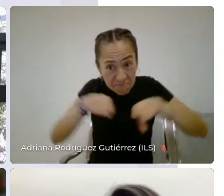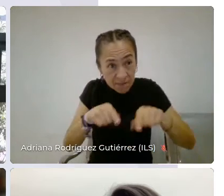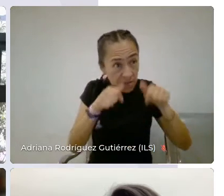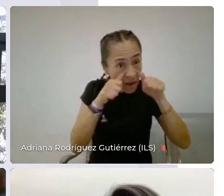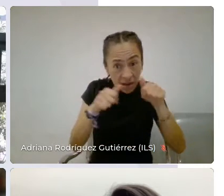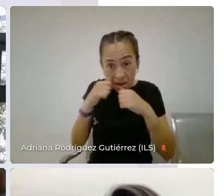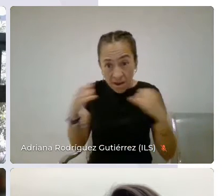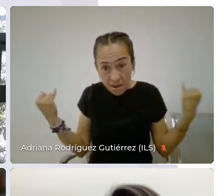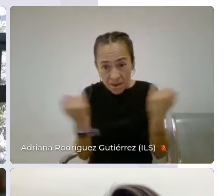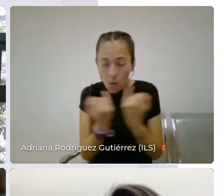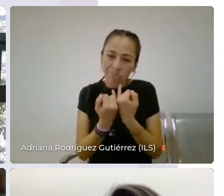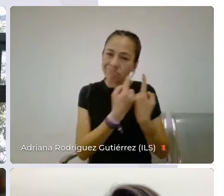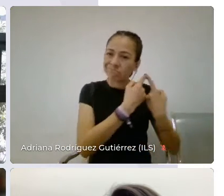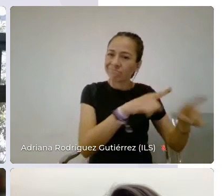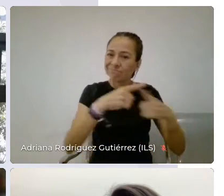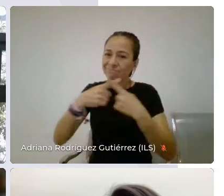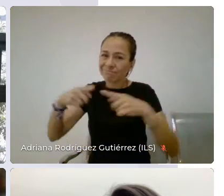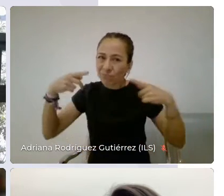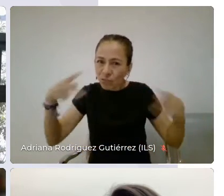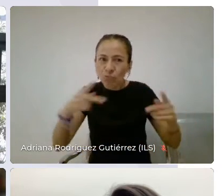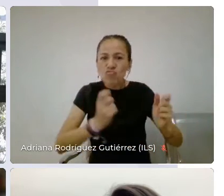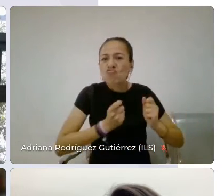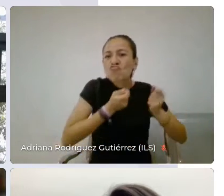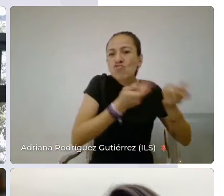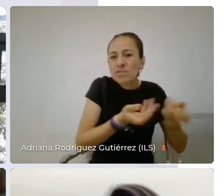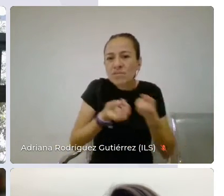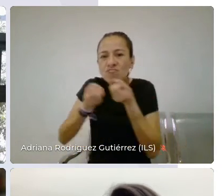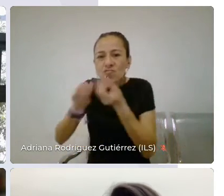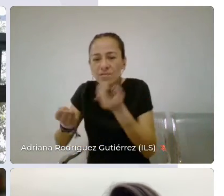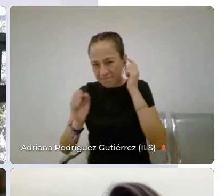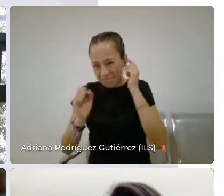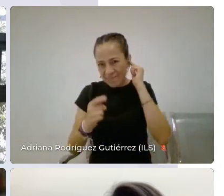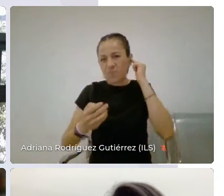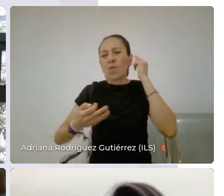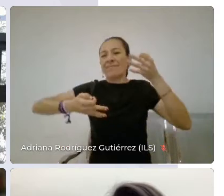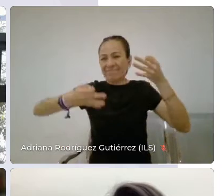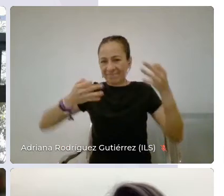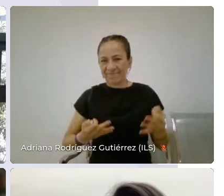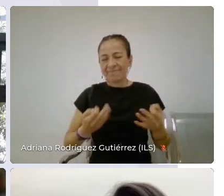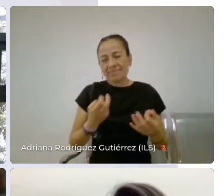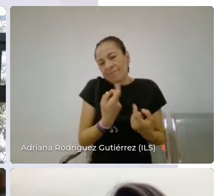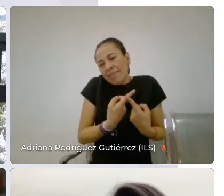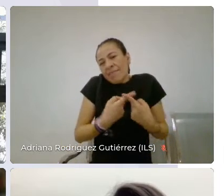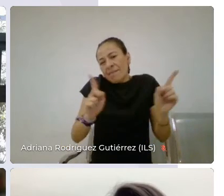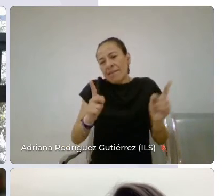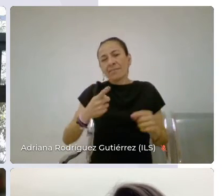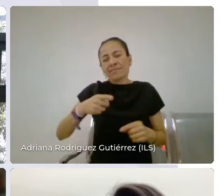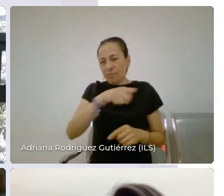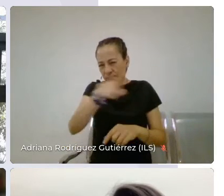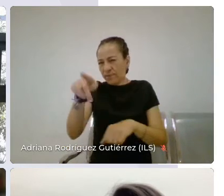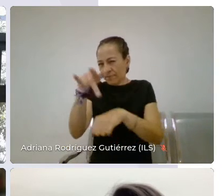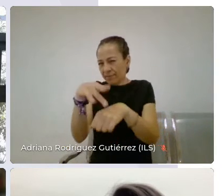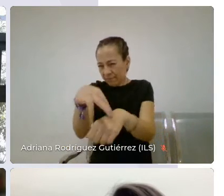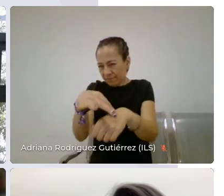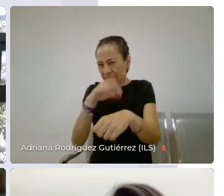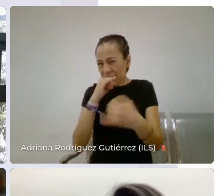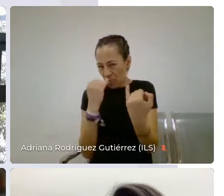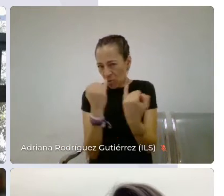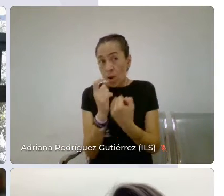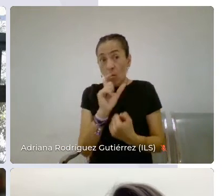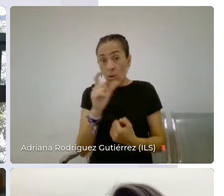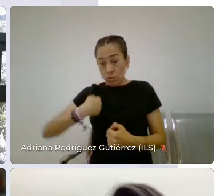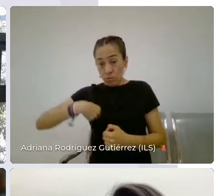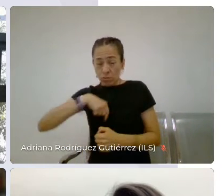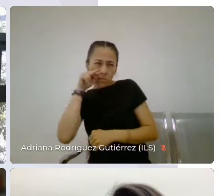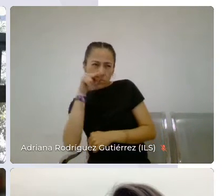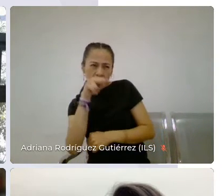mucho trabajo, pero creo que al mismo tiempo, seguro ustedes también lo han vivido, para nosotros es súper impactante ver cuando eso sucede, porque sí hemos